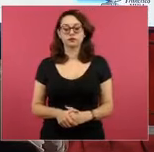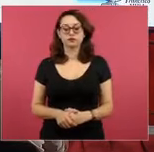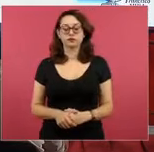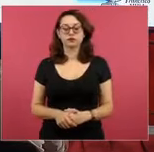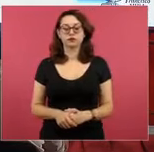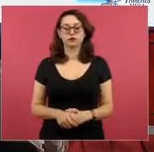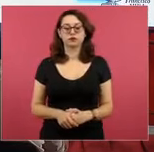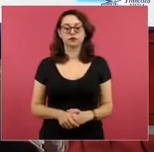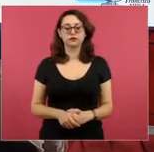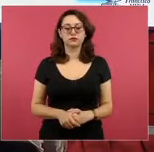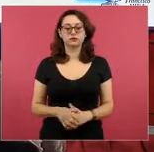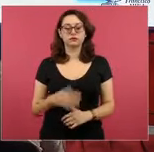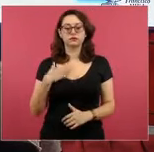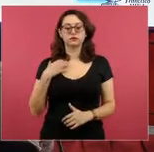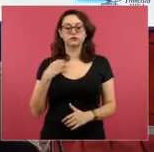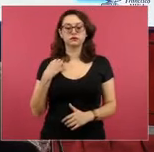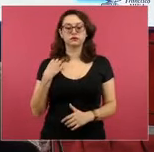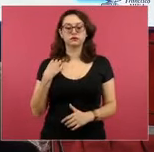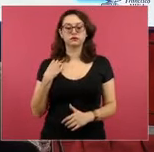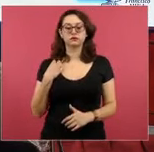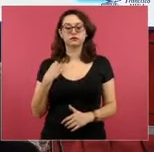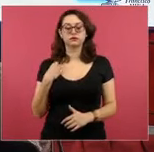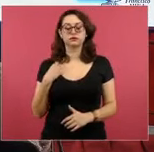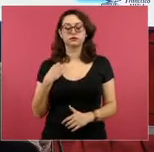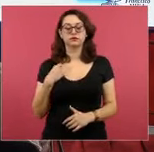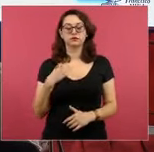Pero, ¿qué es lo que hay que enfatizar?